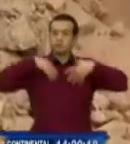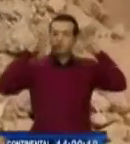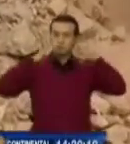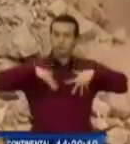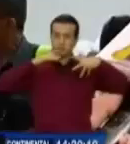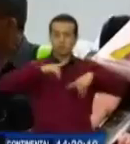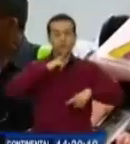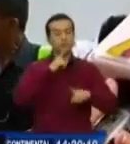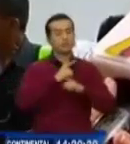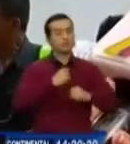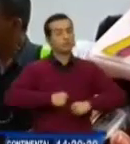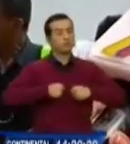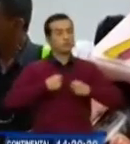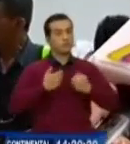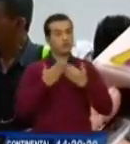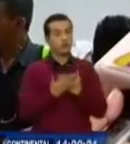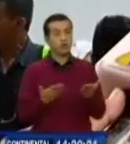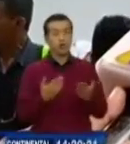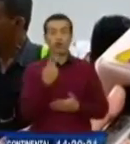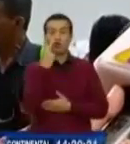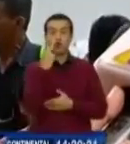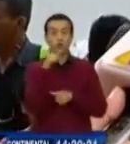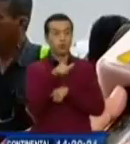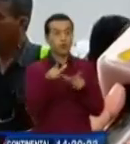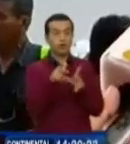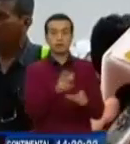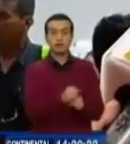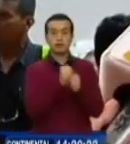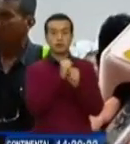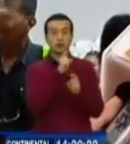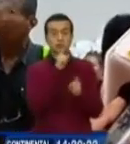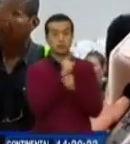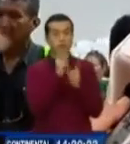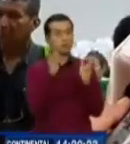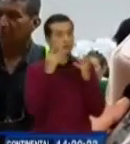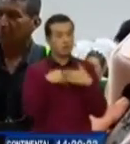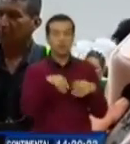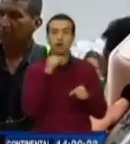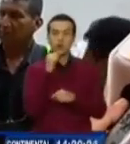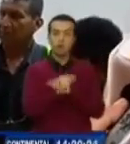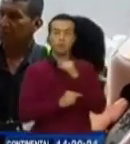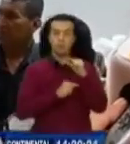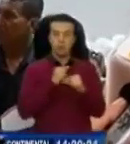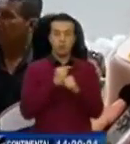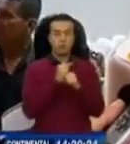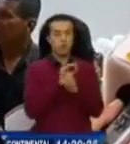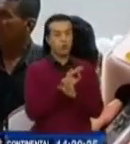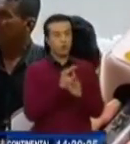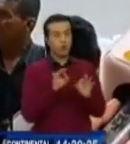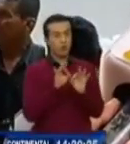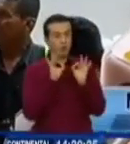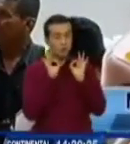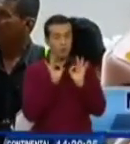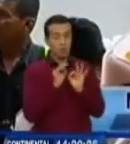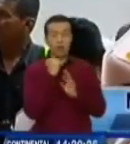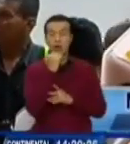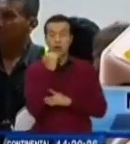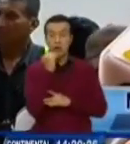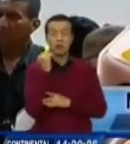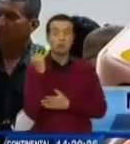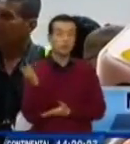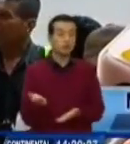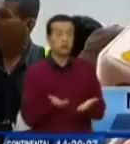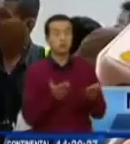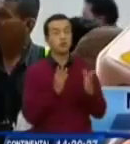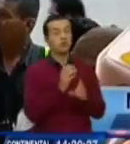que se avecina. Aquí tenemos dos albergues donde ya también se le está dando mantenimiento a ellos para estar listos por cualquier cosa, que ojalá